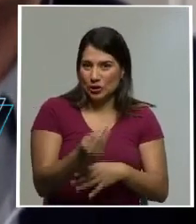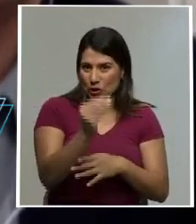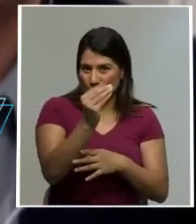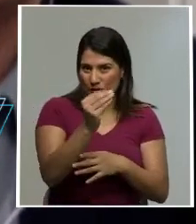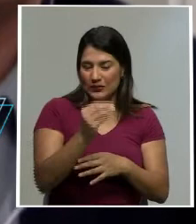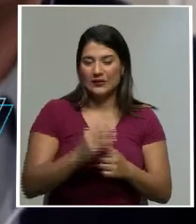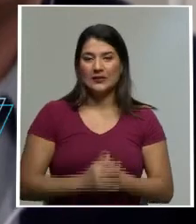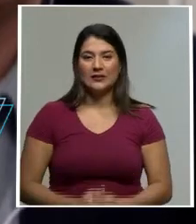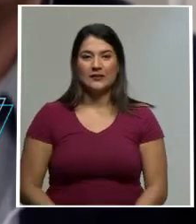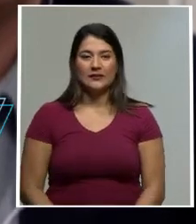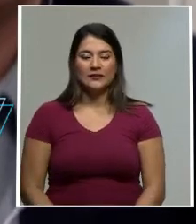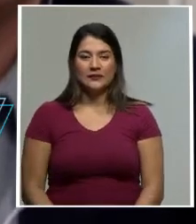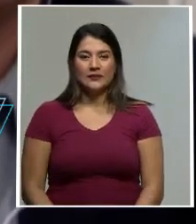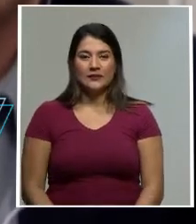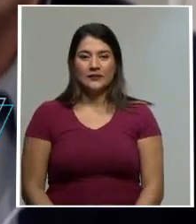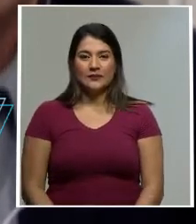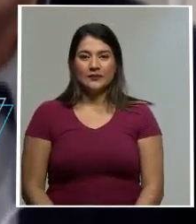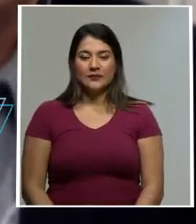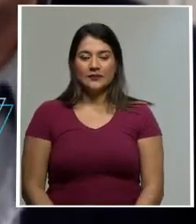post-adolescencia.